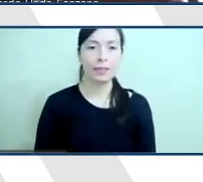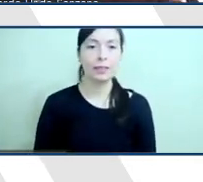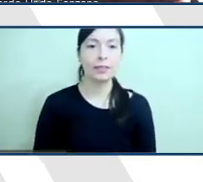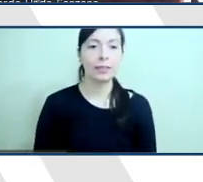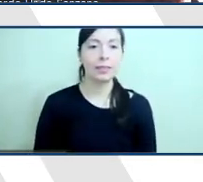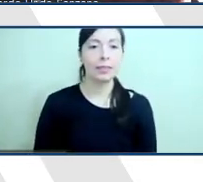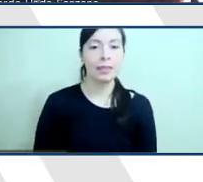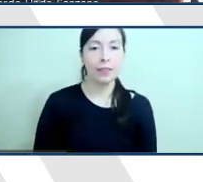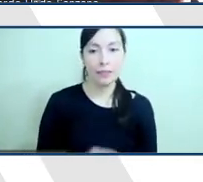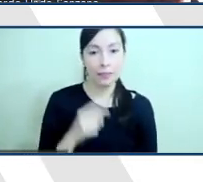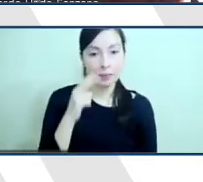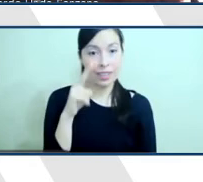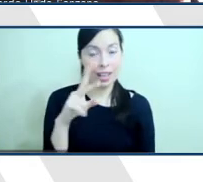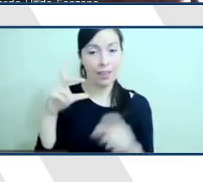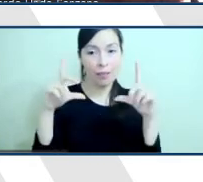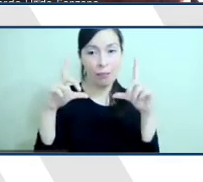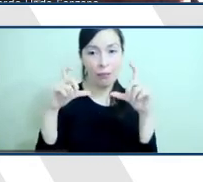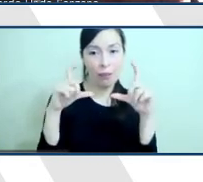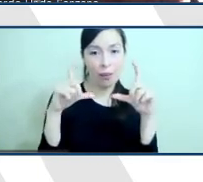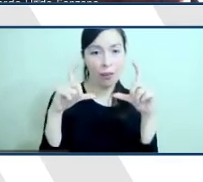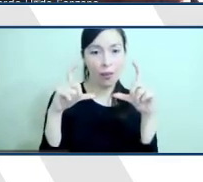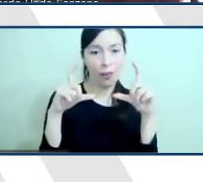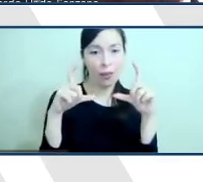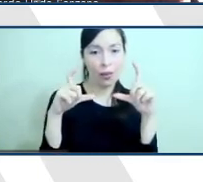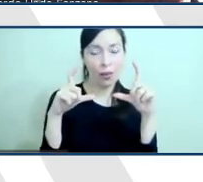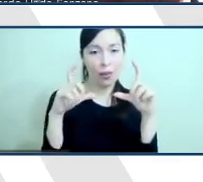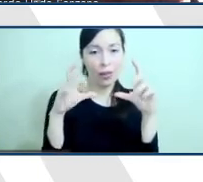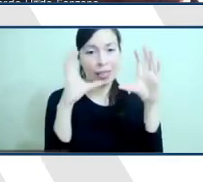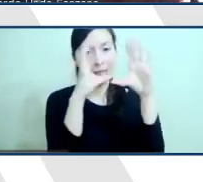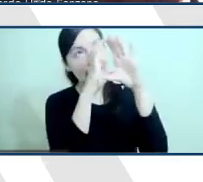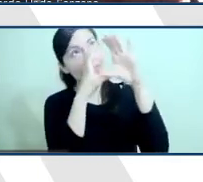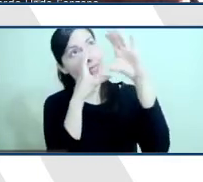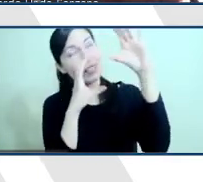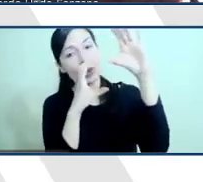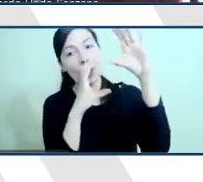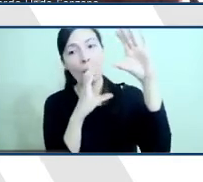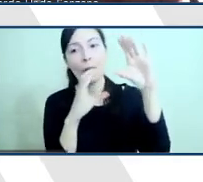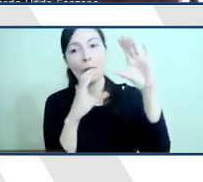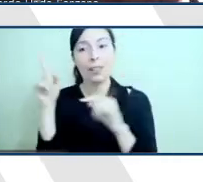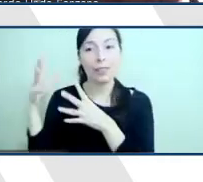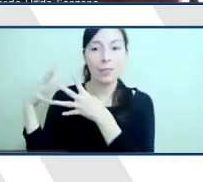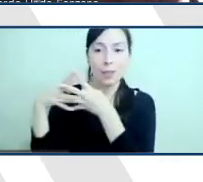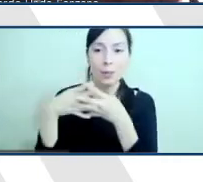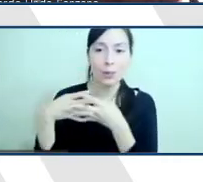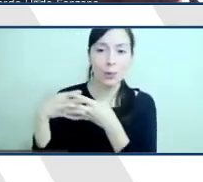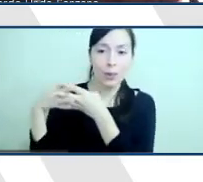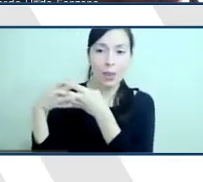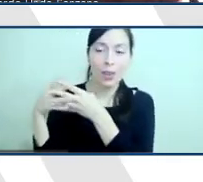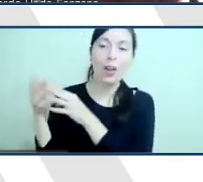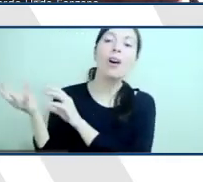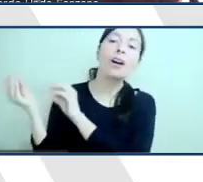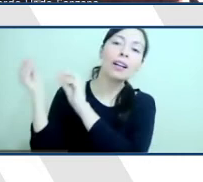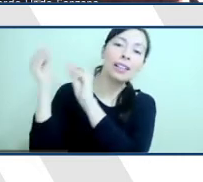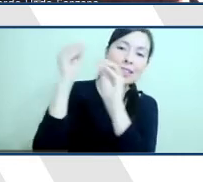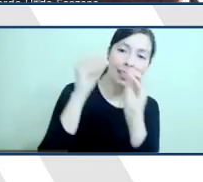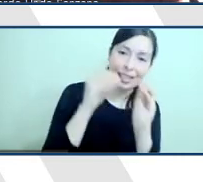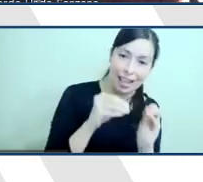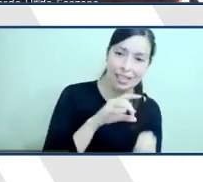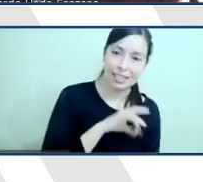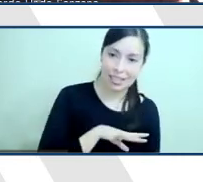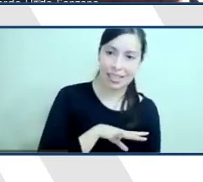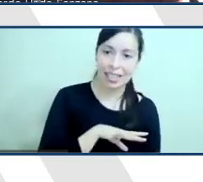Este es el fotómetro meridiano, el telescopio que trajeron de Harvard, instalado en la salitrera en Pampa Central